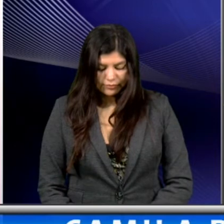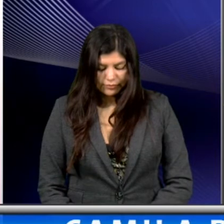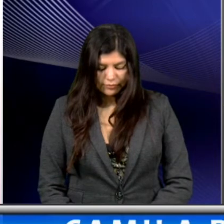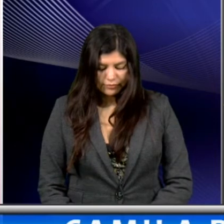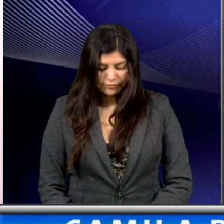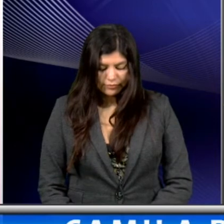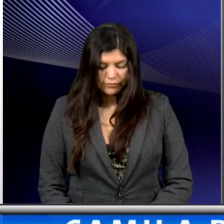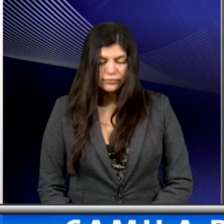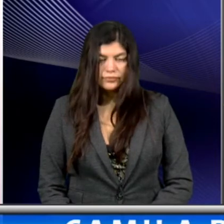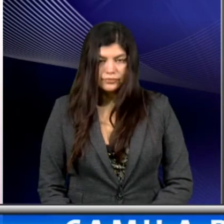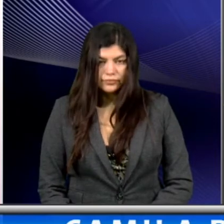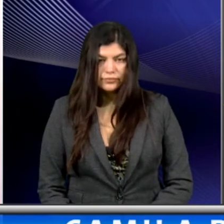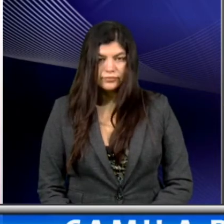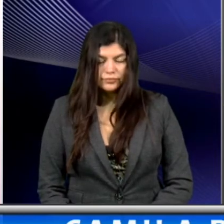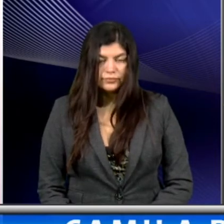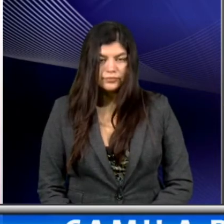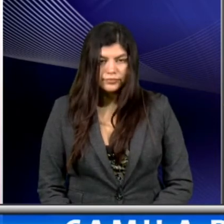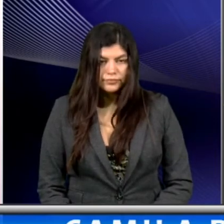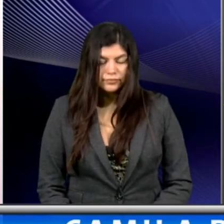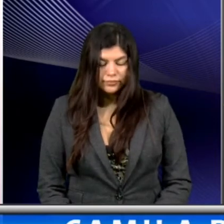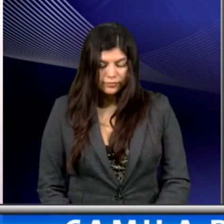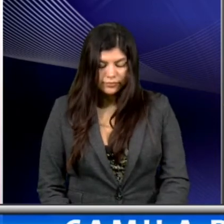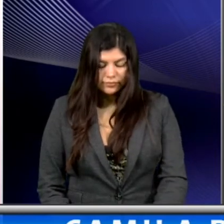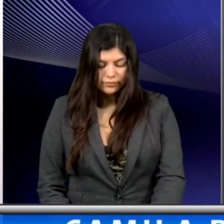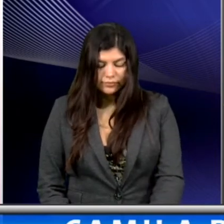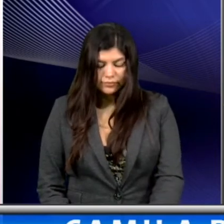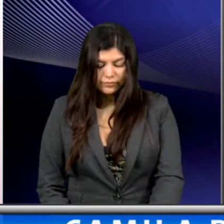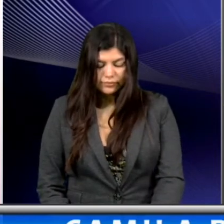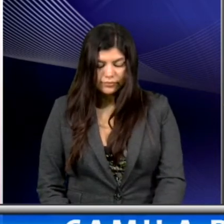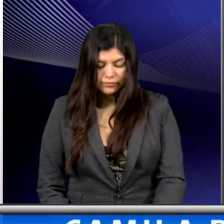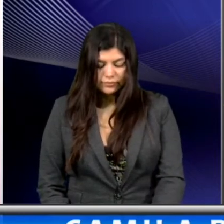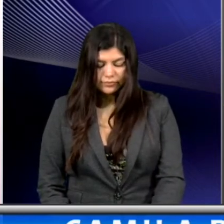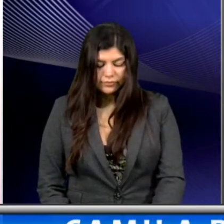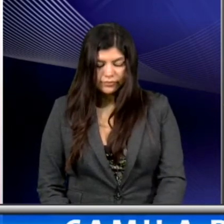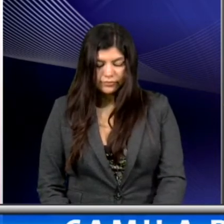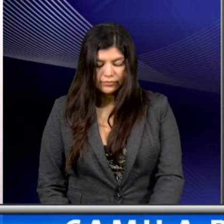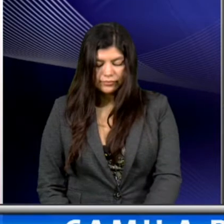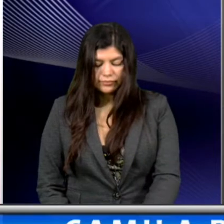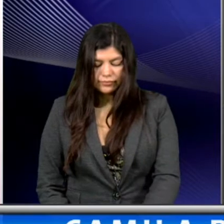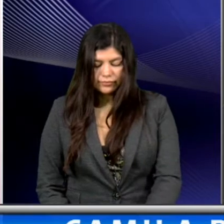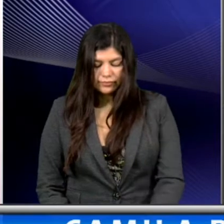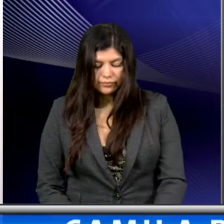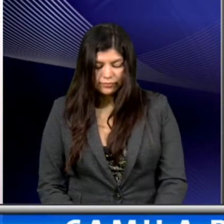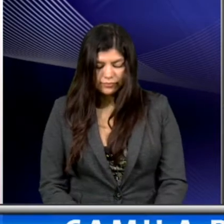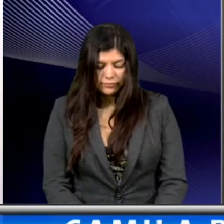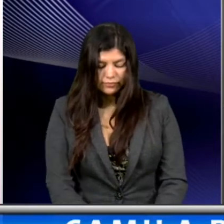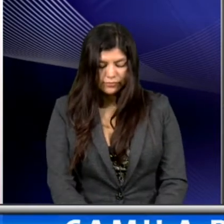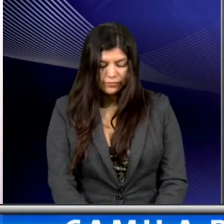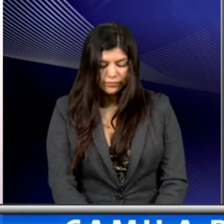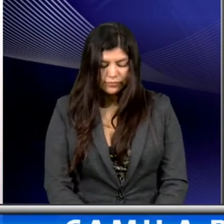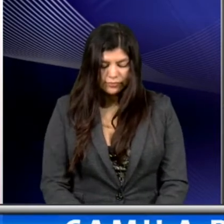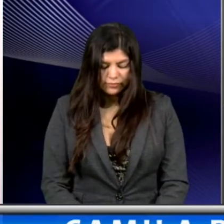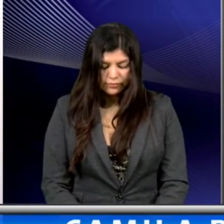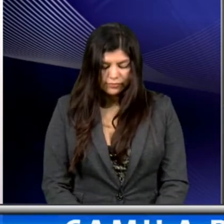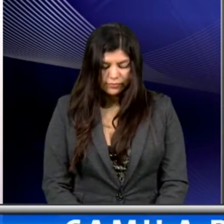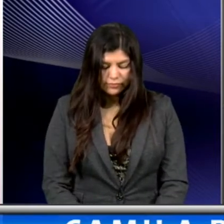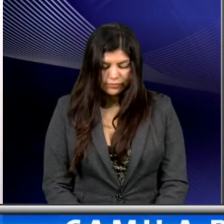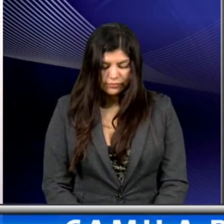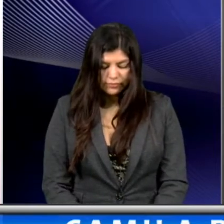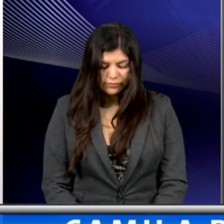tema o de un carácter de personalidad. Cuando vemos de pronto autoestimas disminuidas muchas